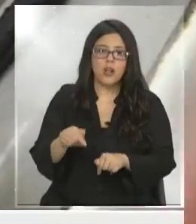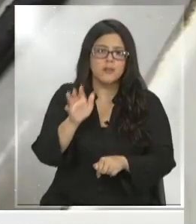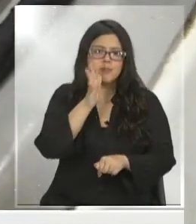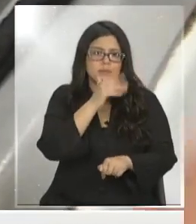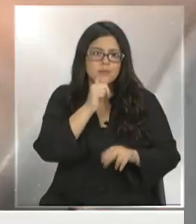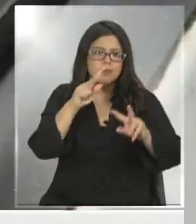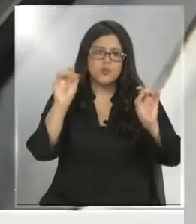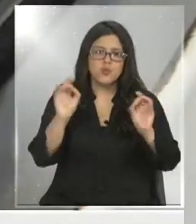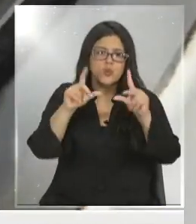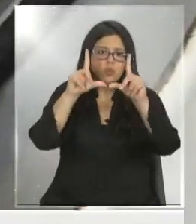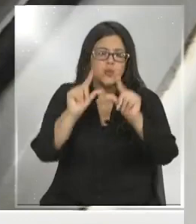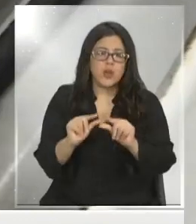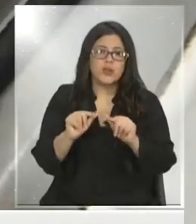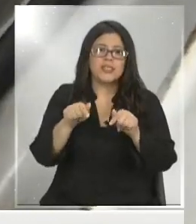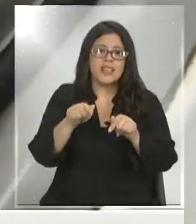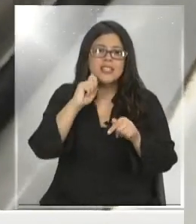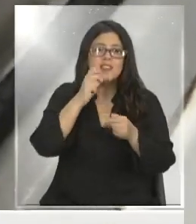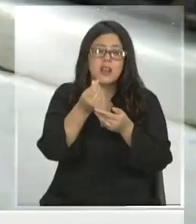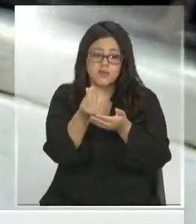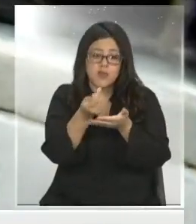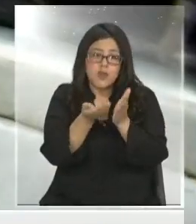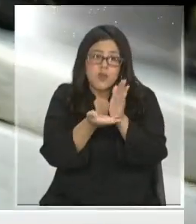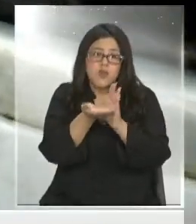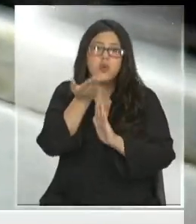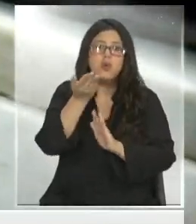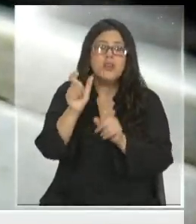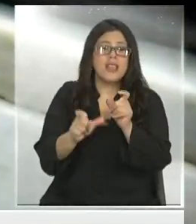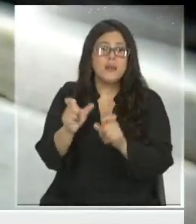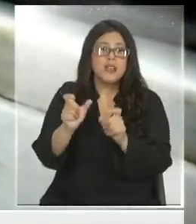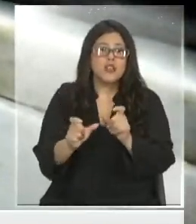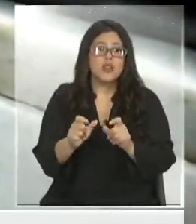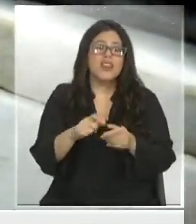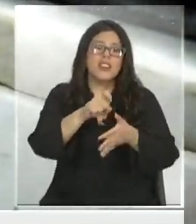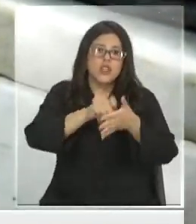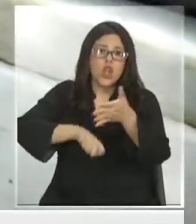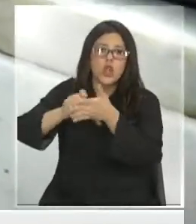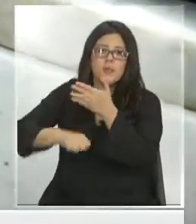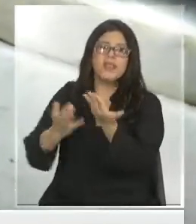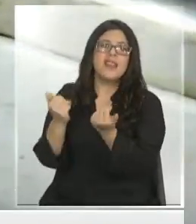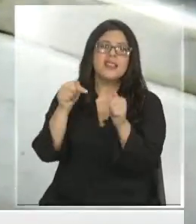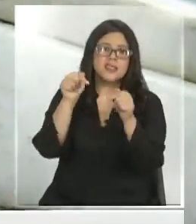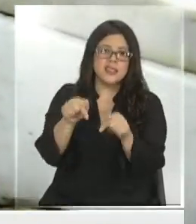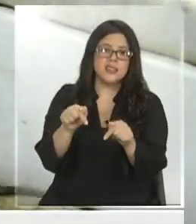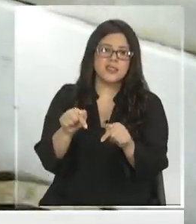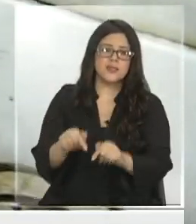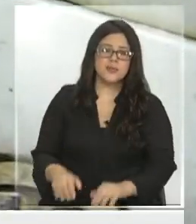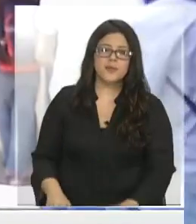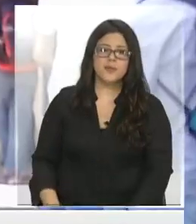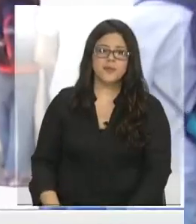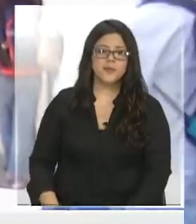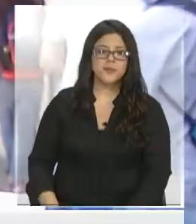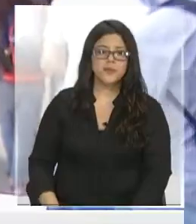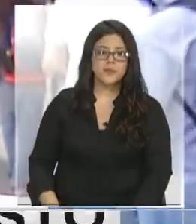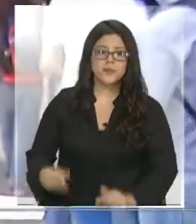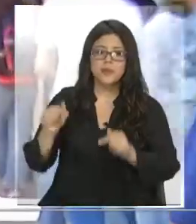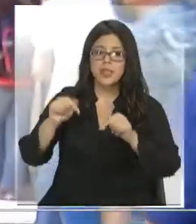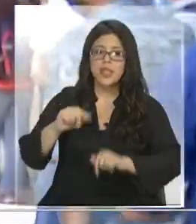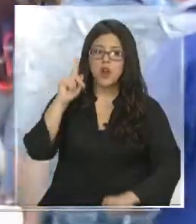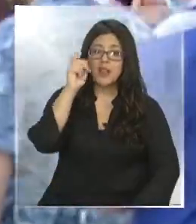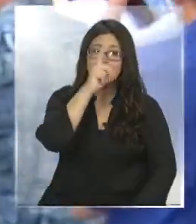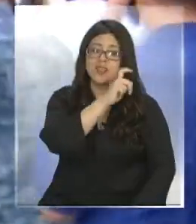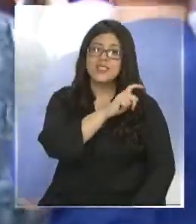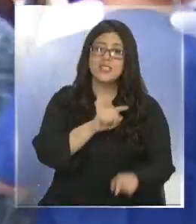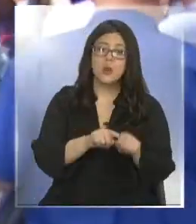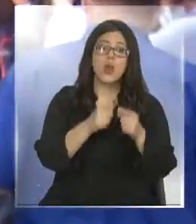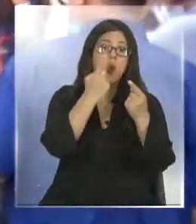que baje. Una alza que complica a quienes dependen todos los meses de este combustible. Ahora cuesta mantener un gas, dos